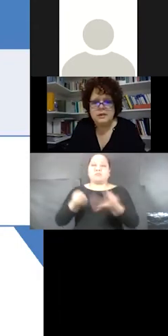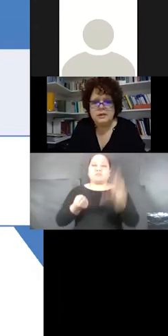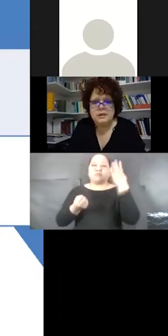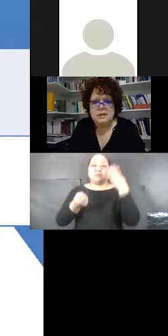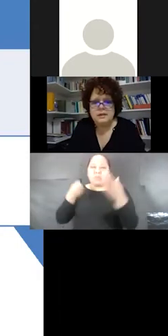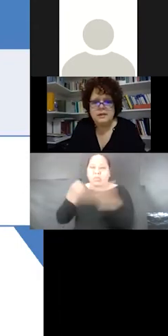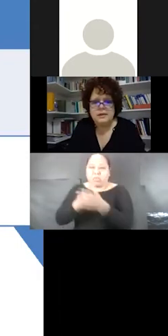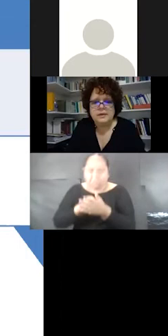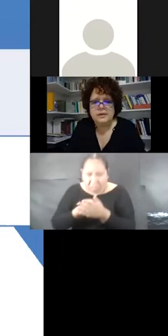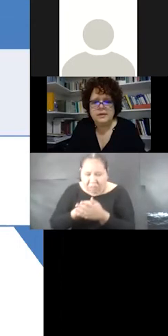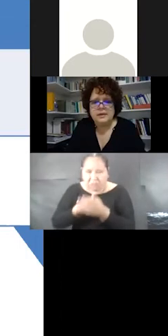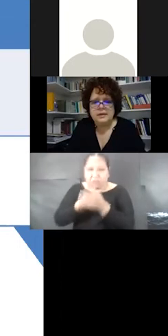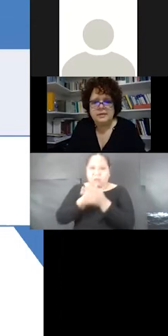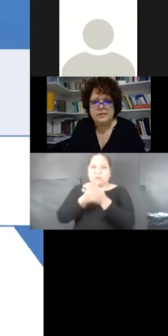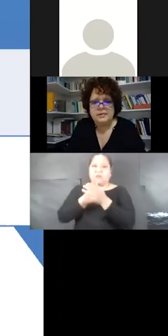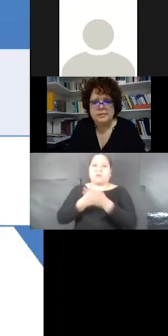chocan.